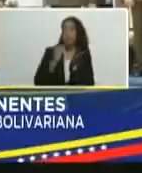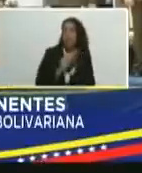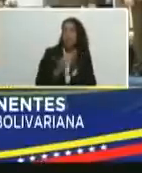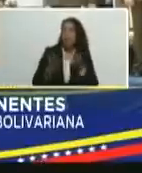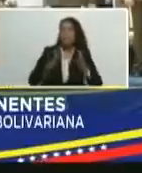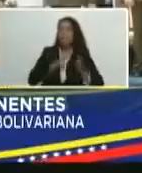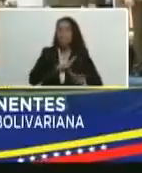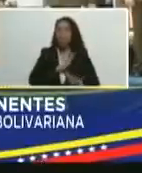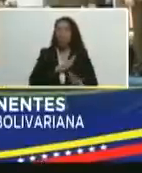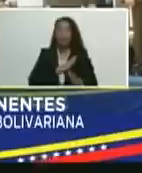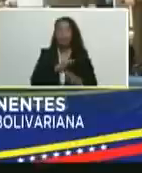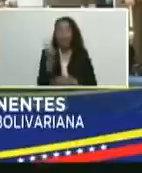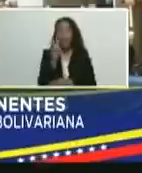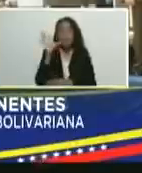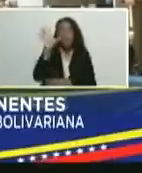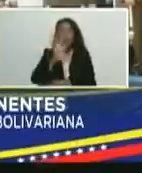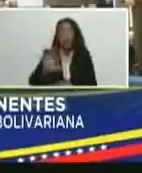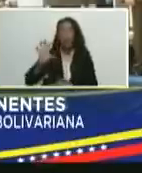Nuestra patria brilla